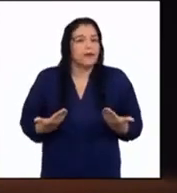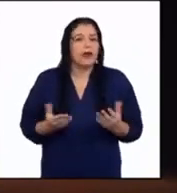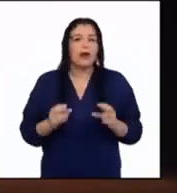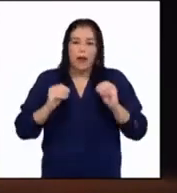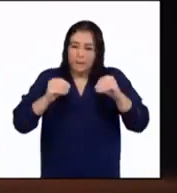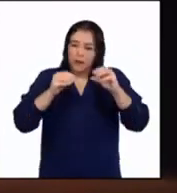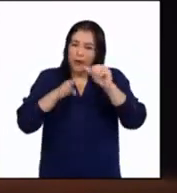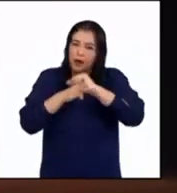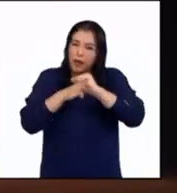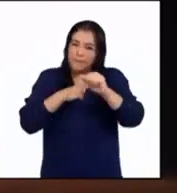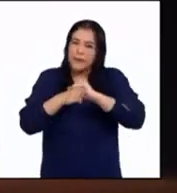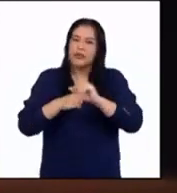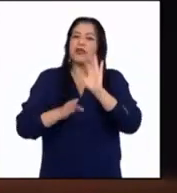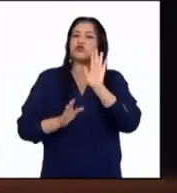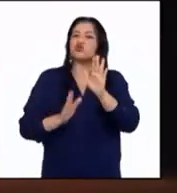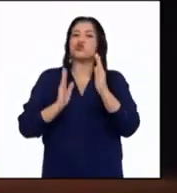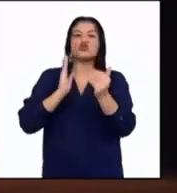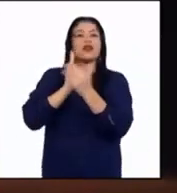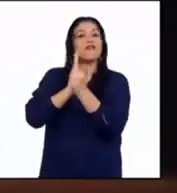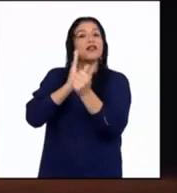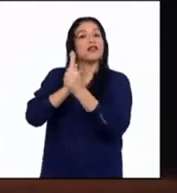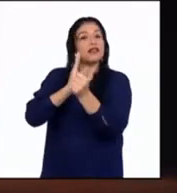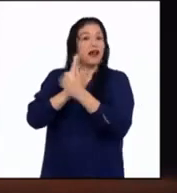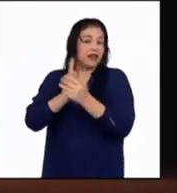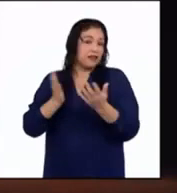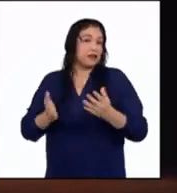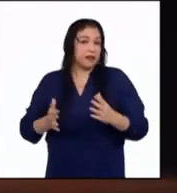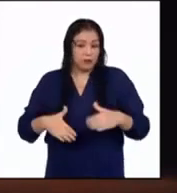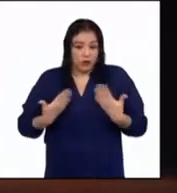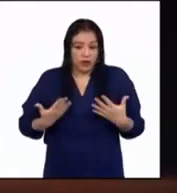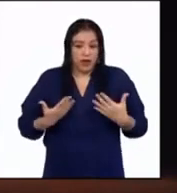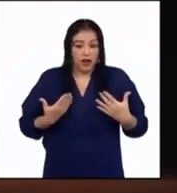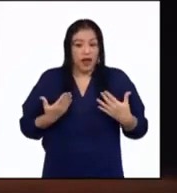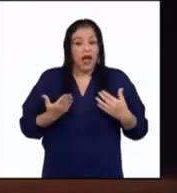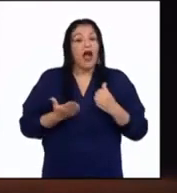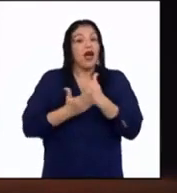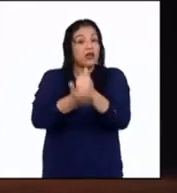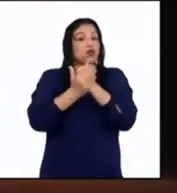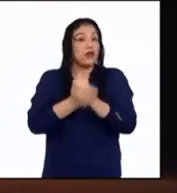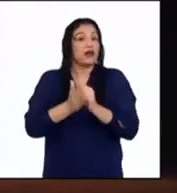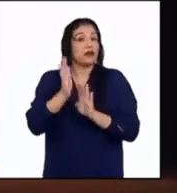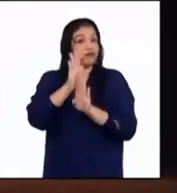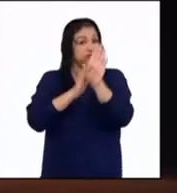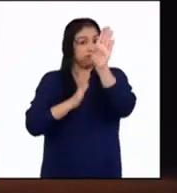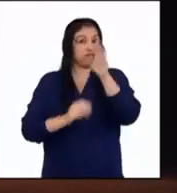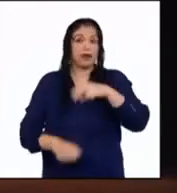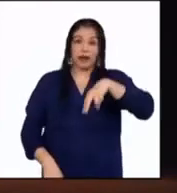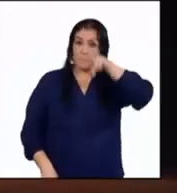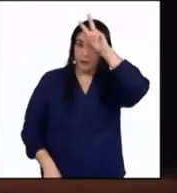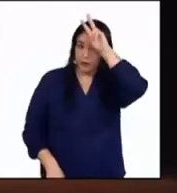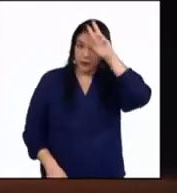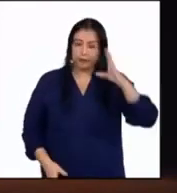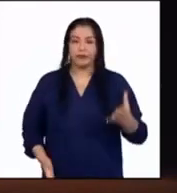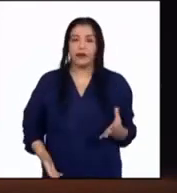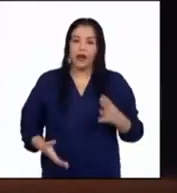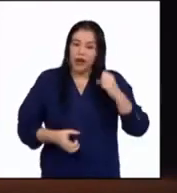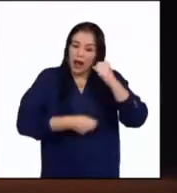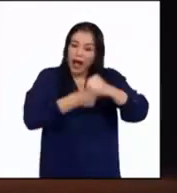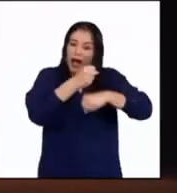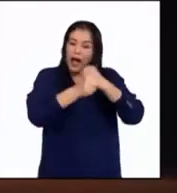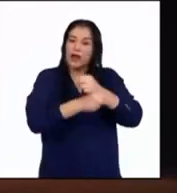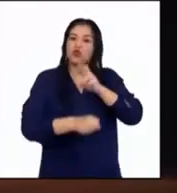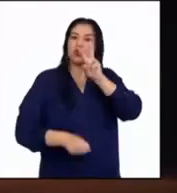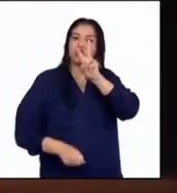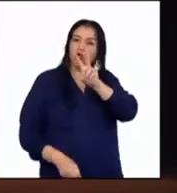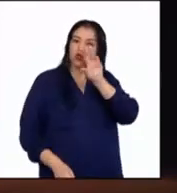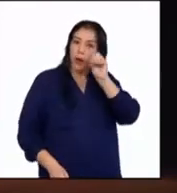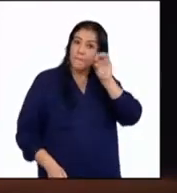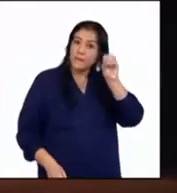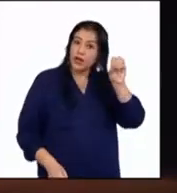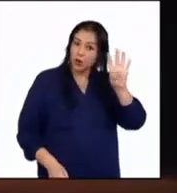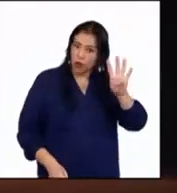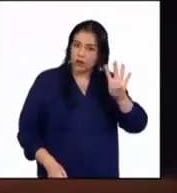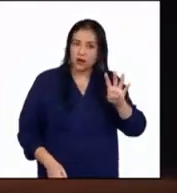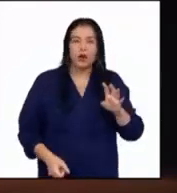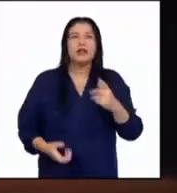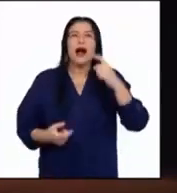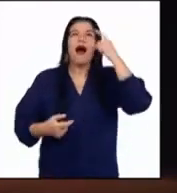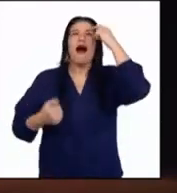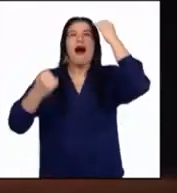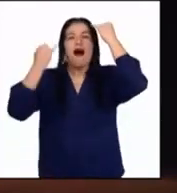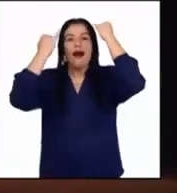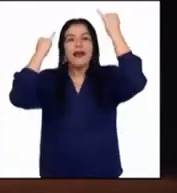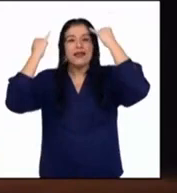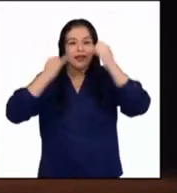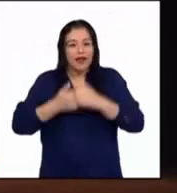poner en práctica estas capacidades que tenían para contribuir al desarrollo del país. En el 2004 se nos ocurrió promover una cosa que